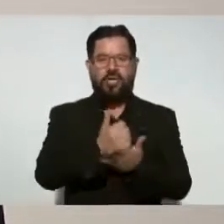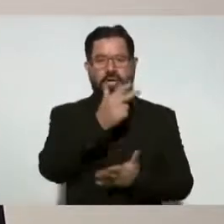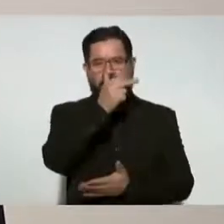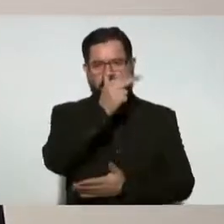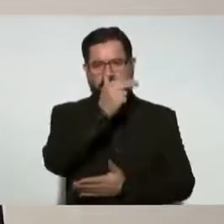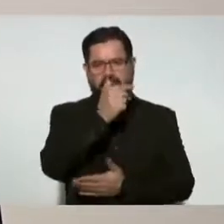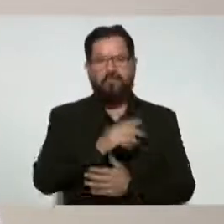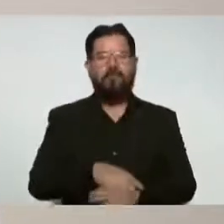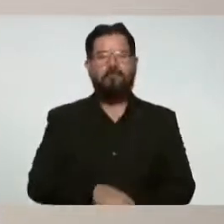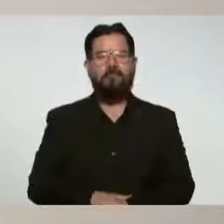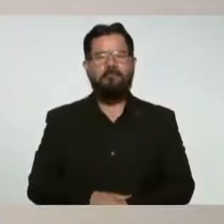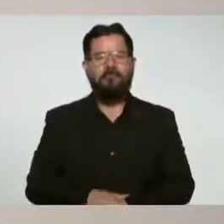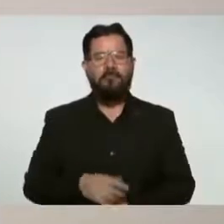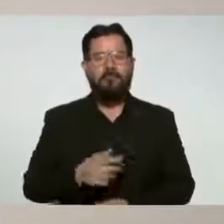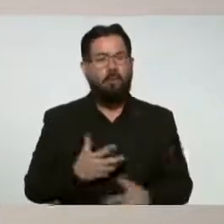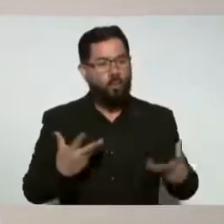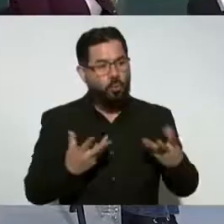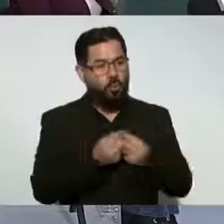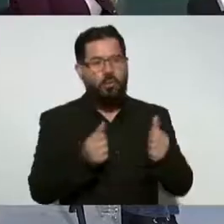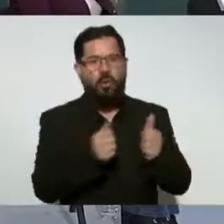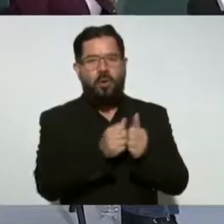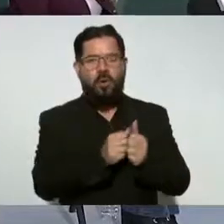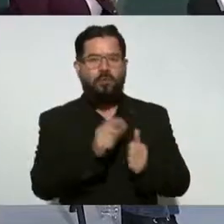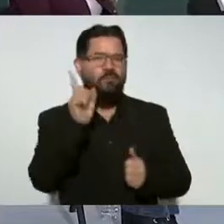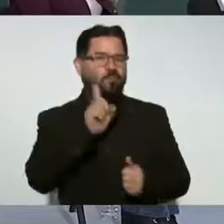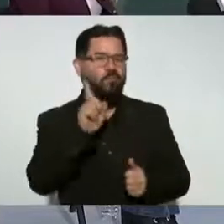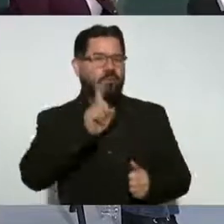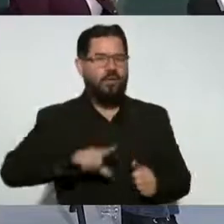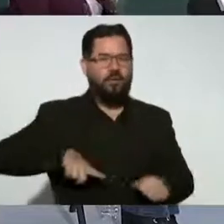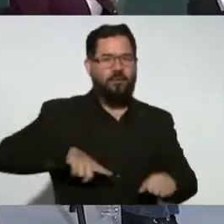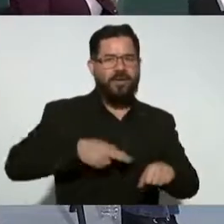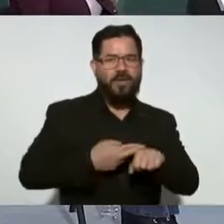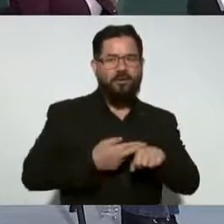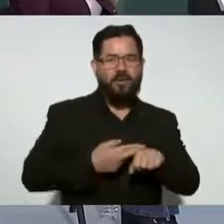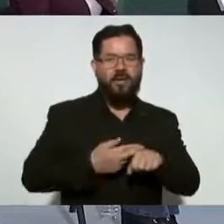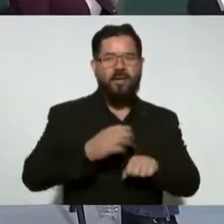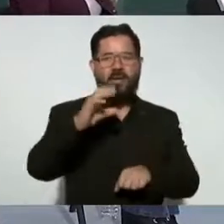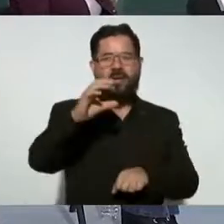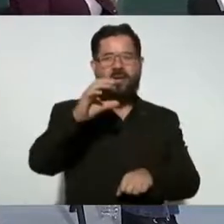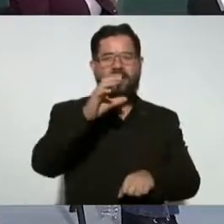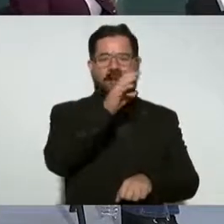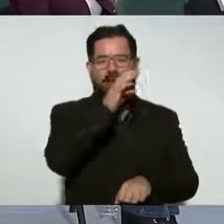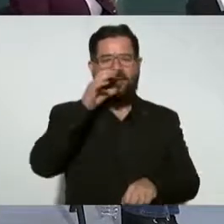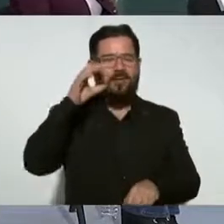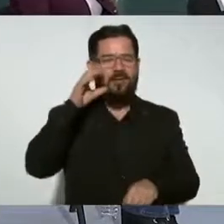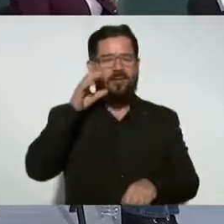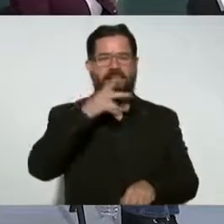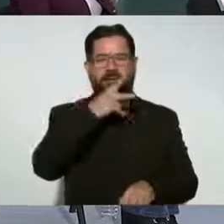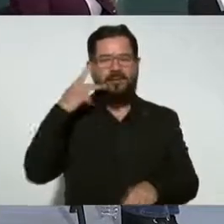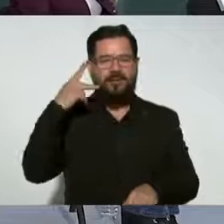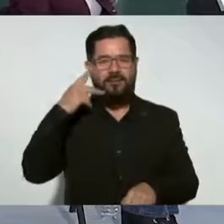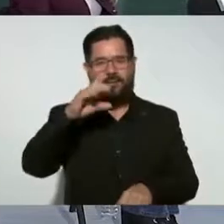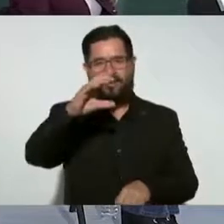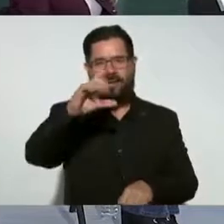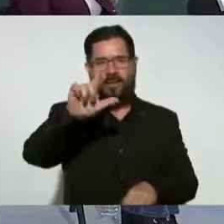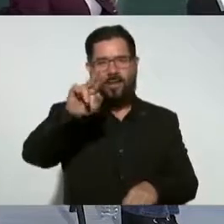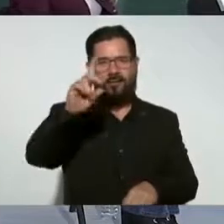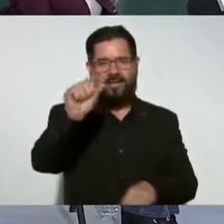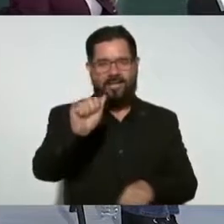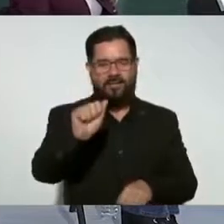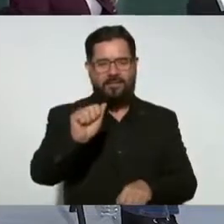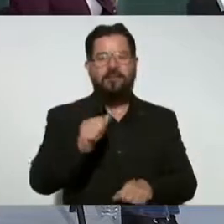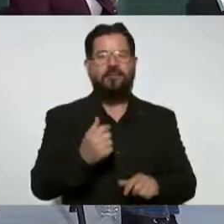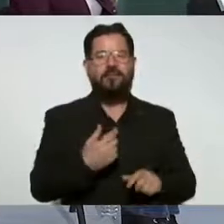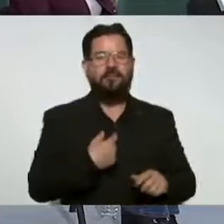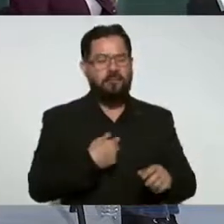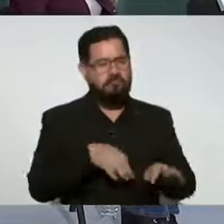la gobernadora Claudia Pavlovich, con quien trabajamos